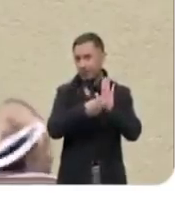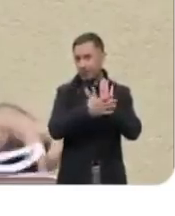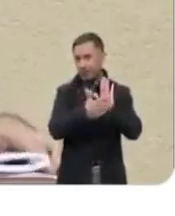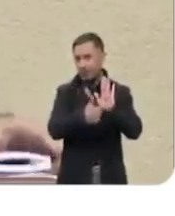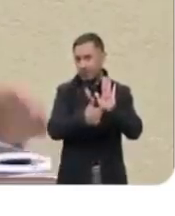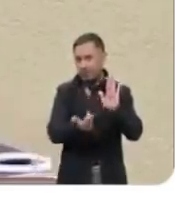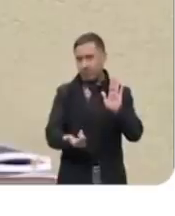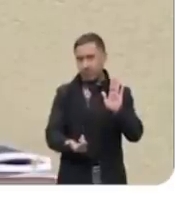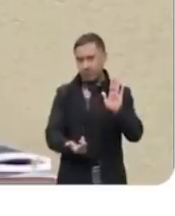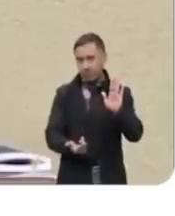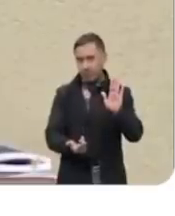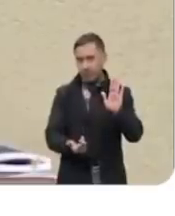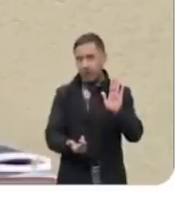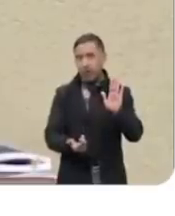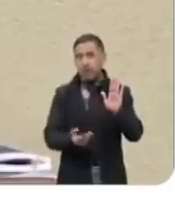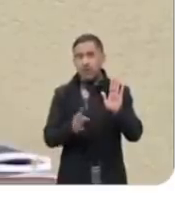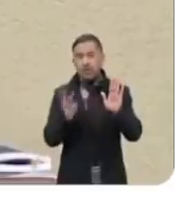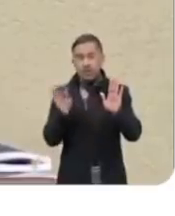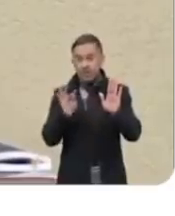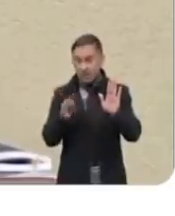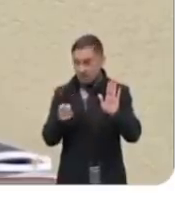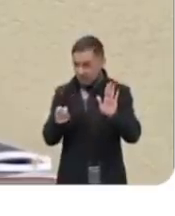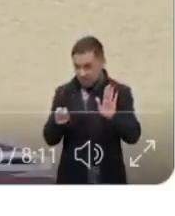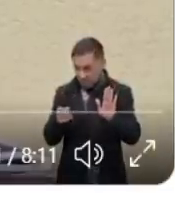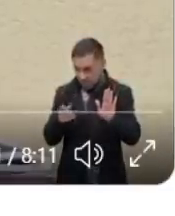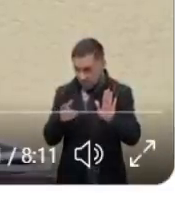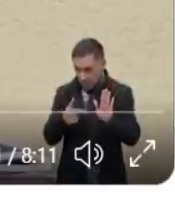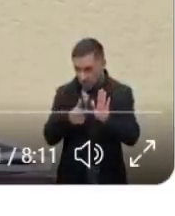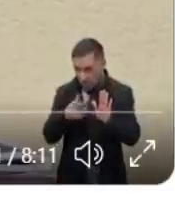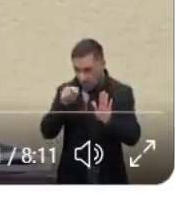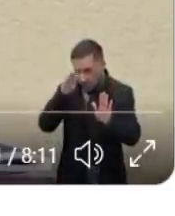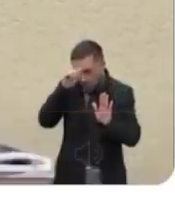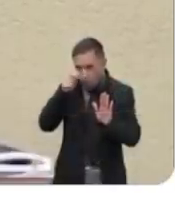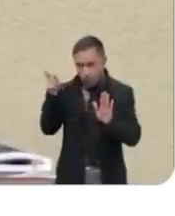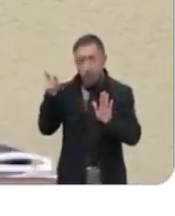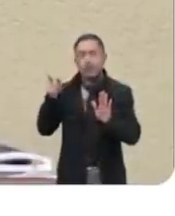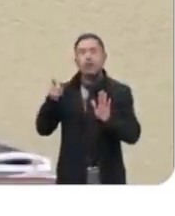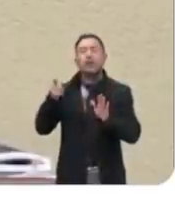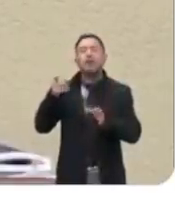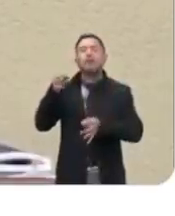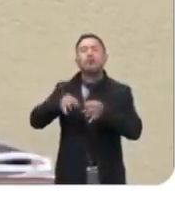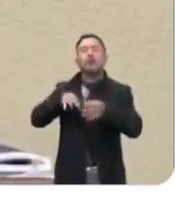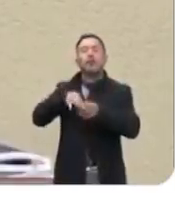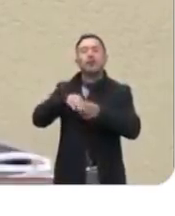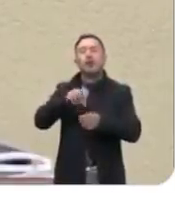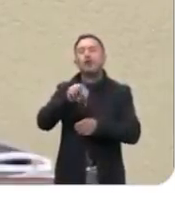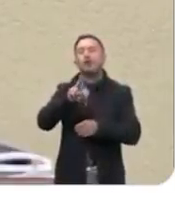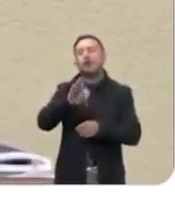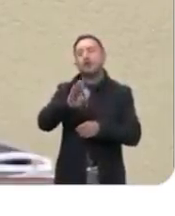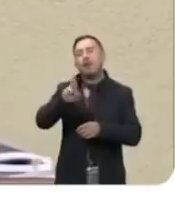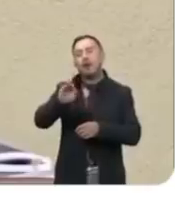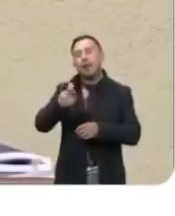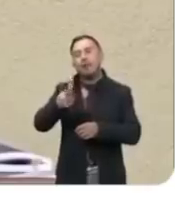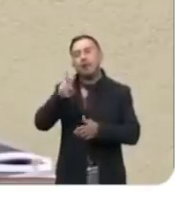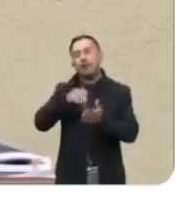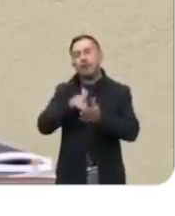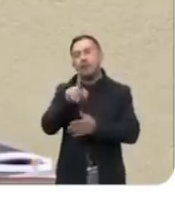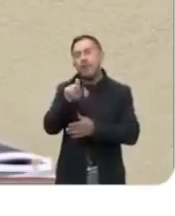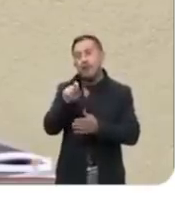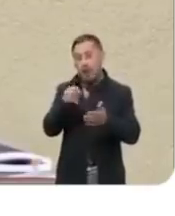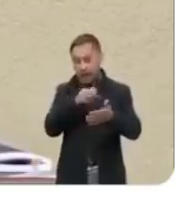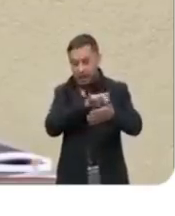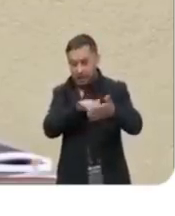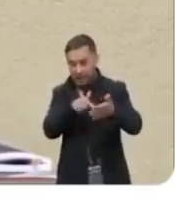una serie de un criterio de la propia sala superior del tribunal electoral cne el psuv rap 4 del 2020 crease éxito las